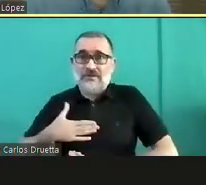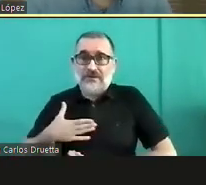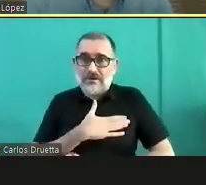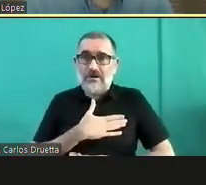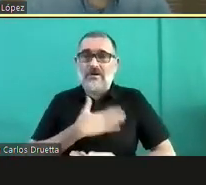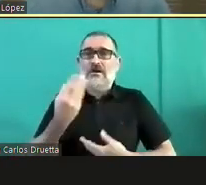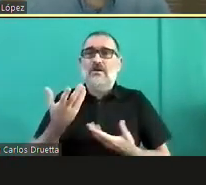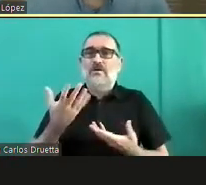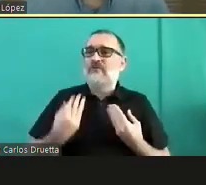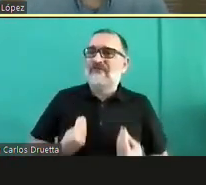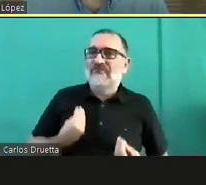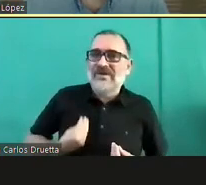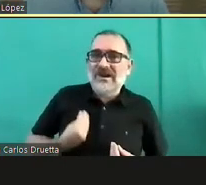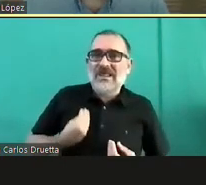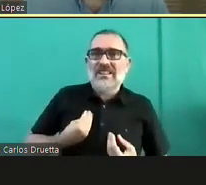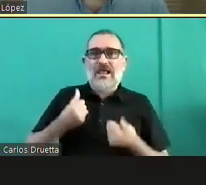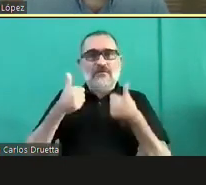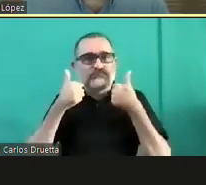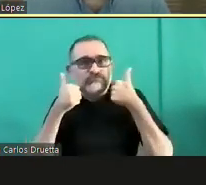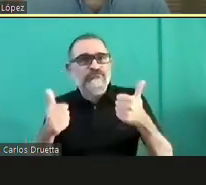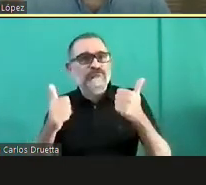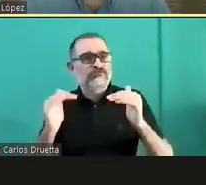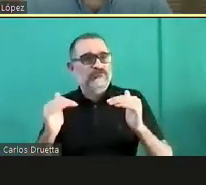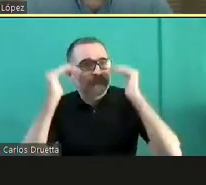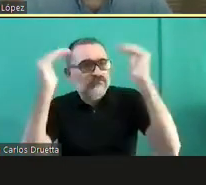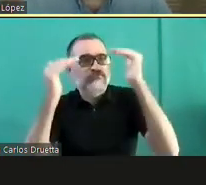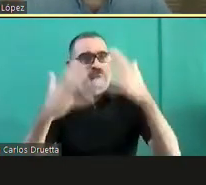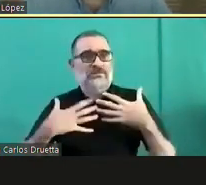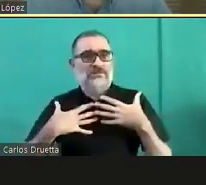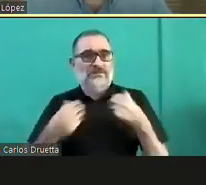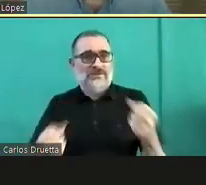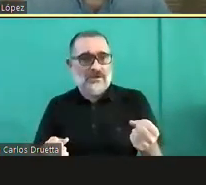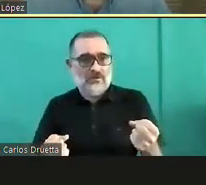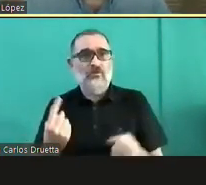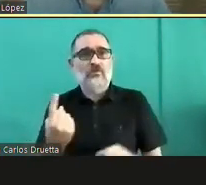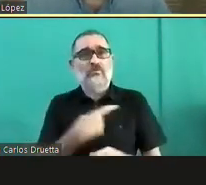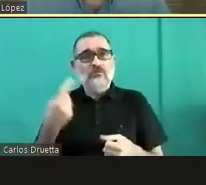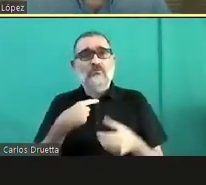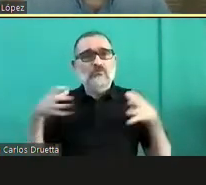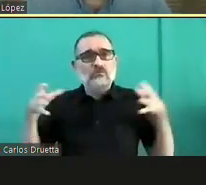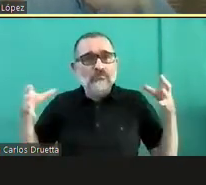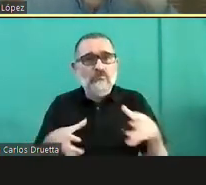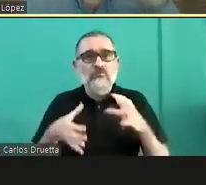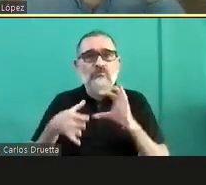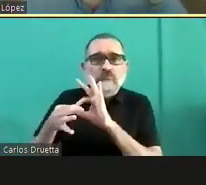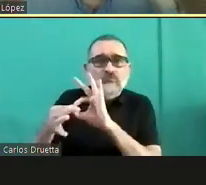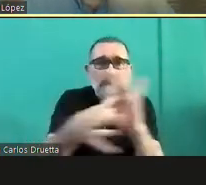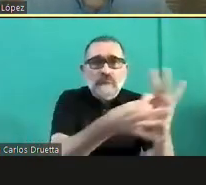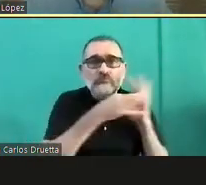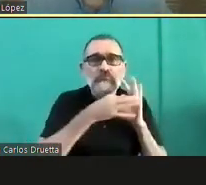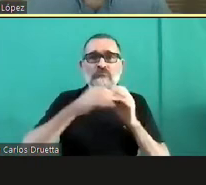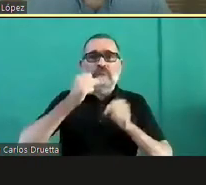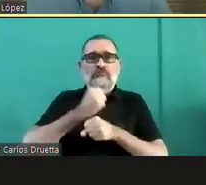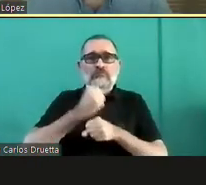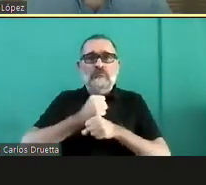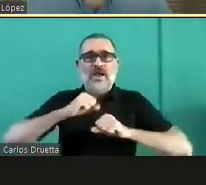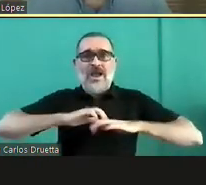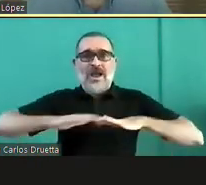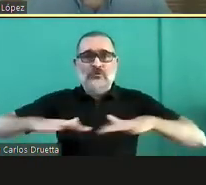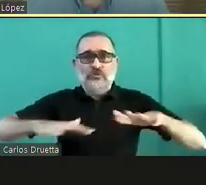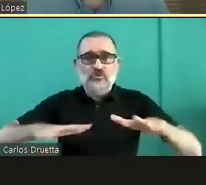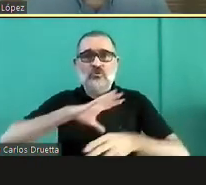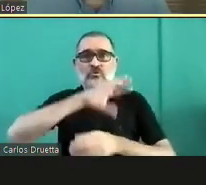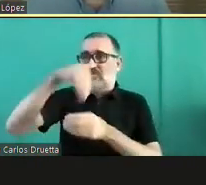como a los ambientes laborales el forzar reforzar las las acciones de regulación y control de esos ambientes que son